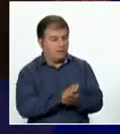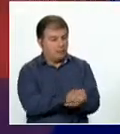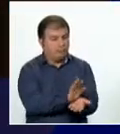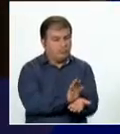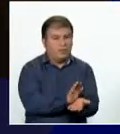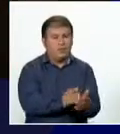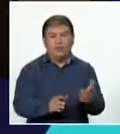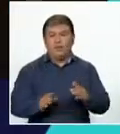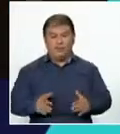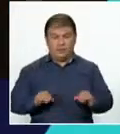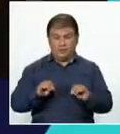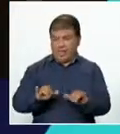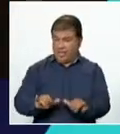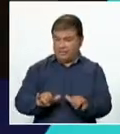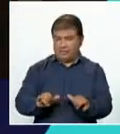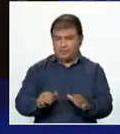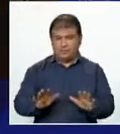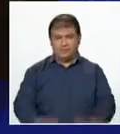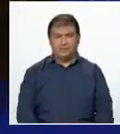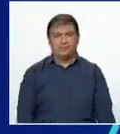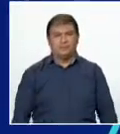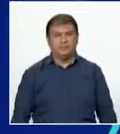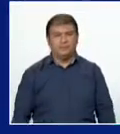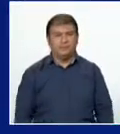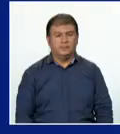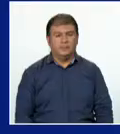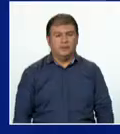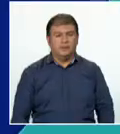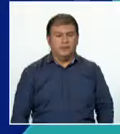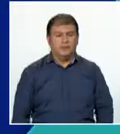se mueva de 90 Mediodía.